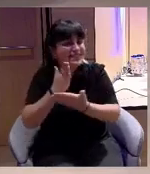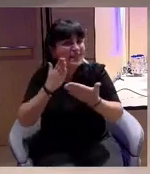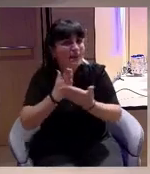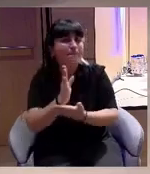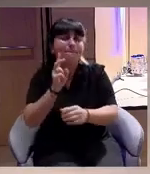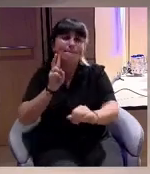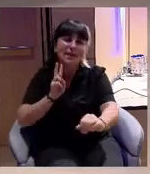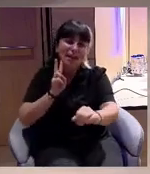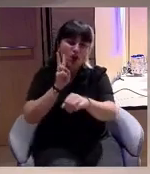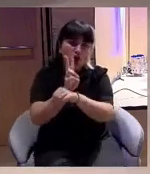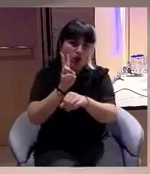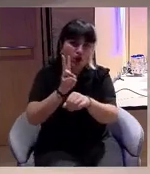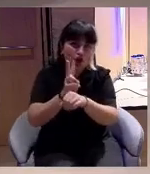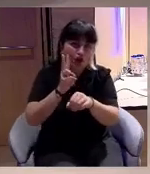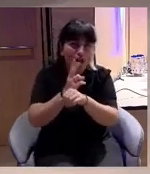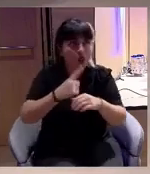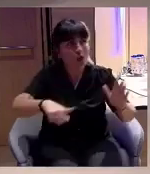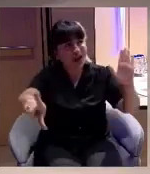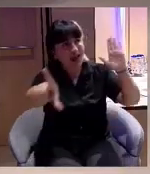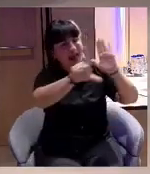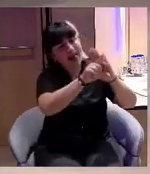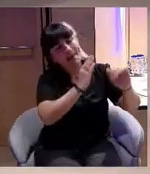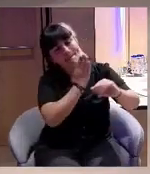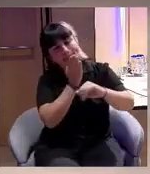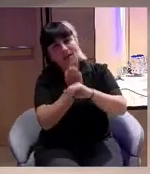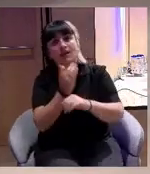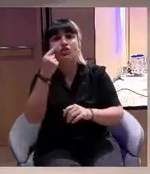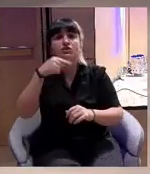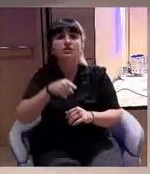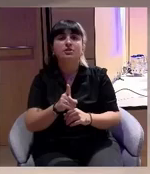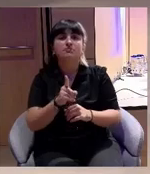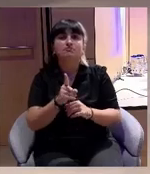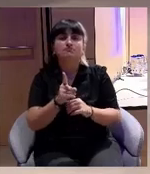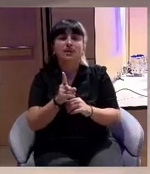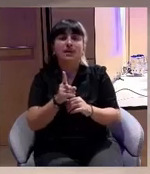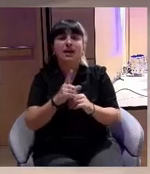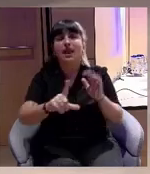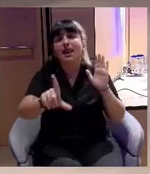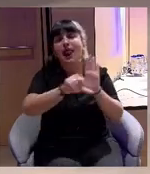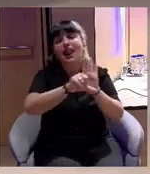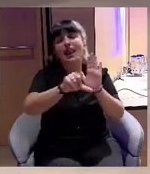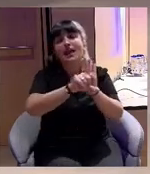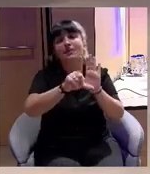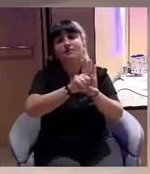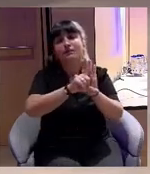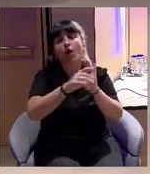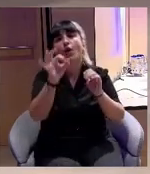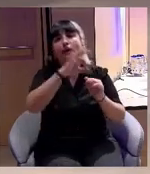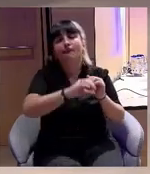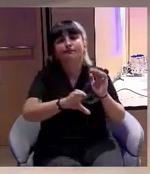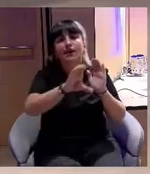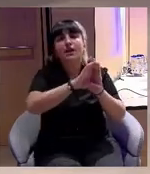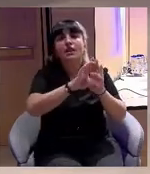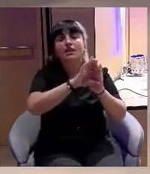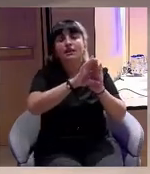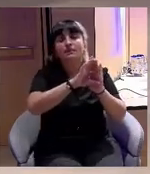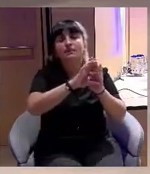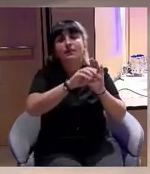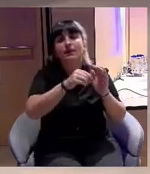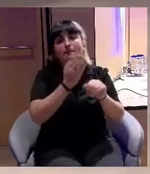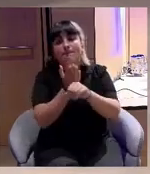legislación les indica que tienen que controlar en el caso de la corte electoral ni eso pero hagamos la ficción como que como que se